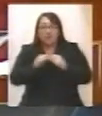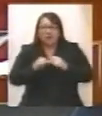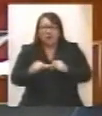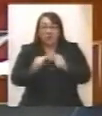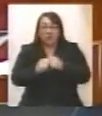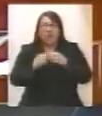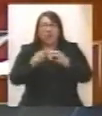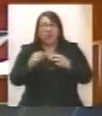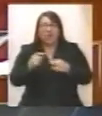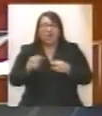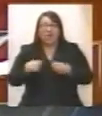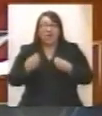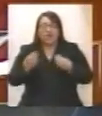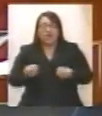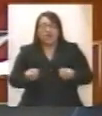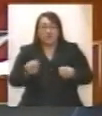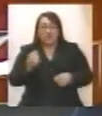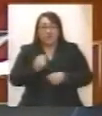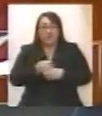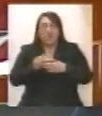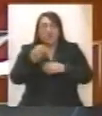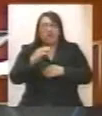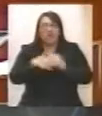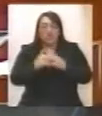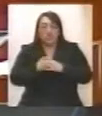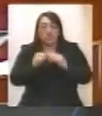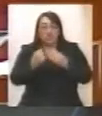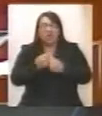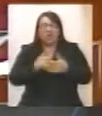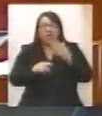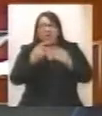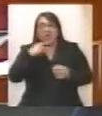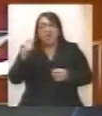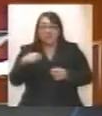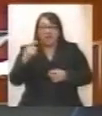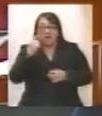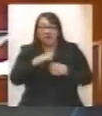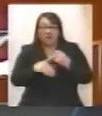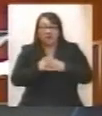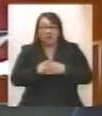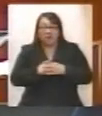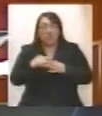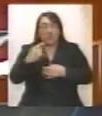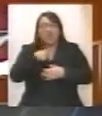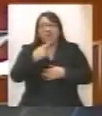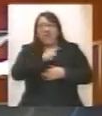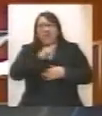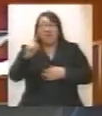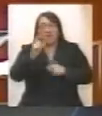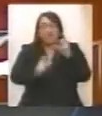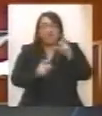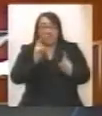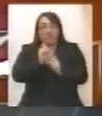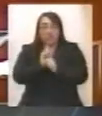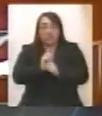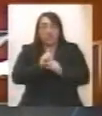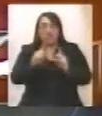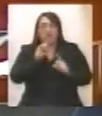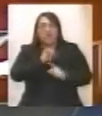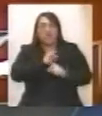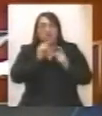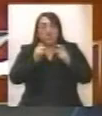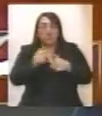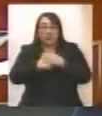la política de asignación y transferencia de recursos necesarios para que los jefes y personal de los órganos de